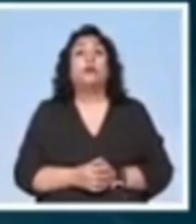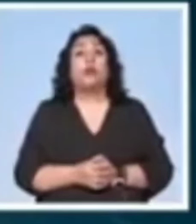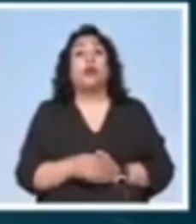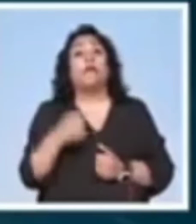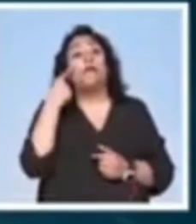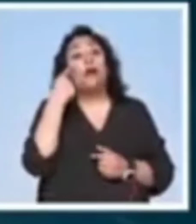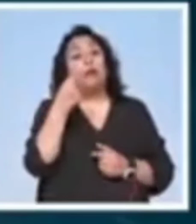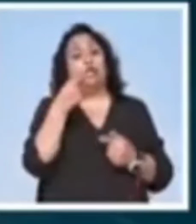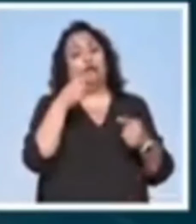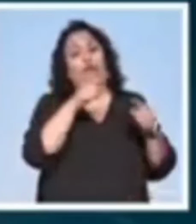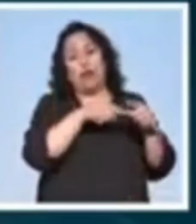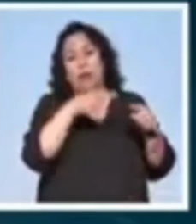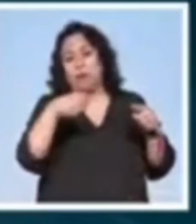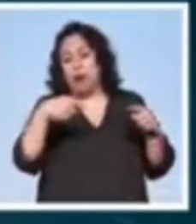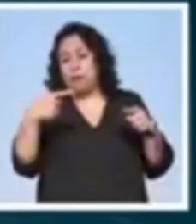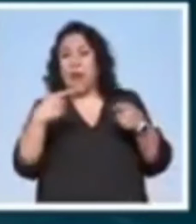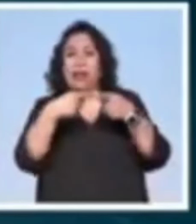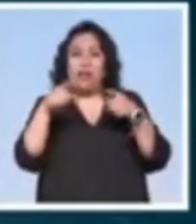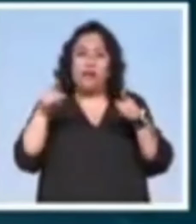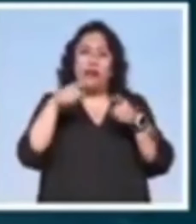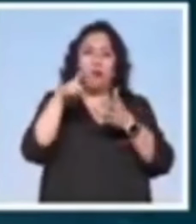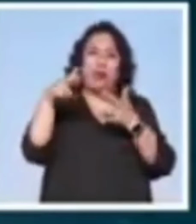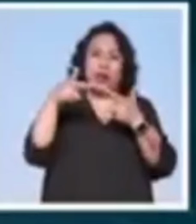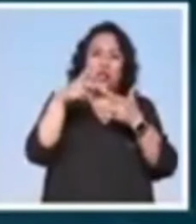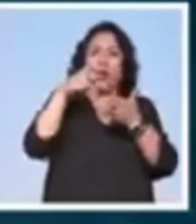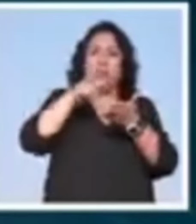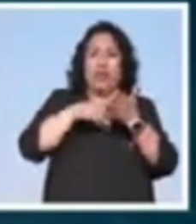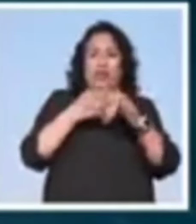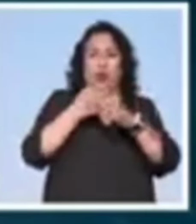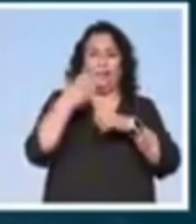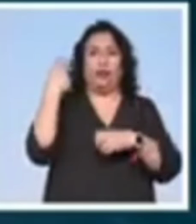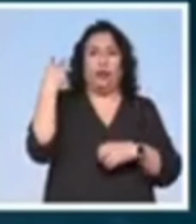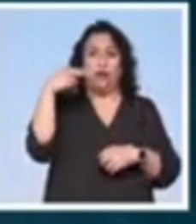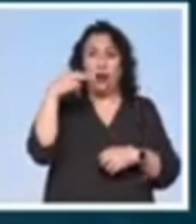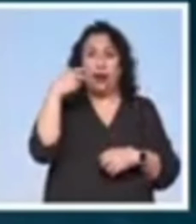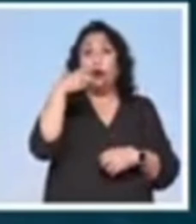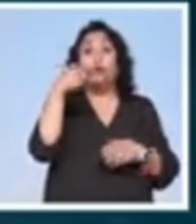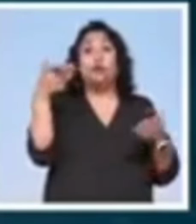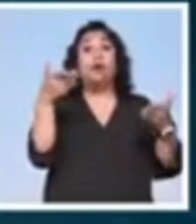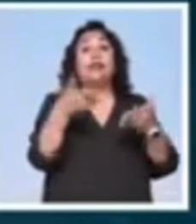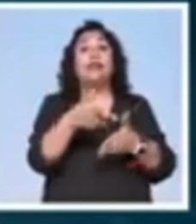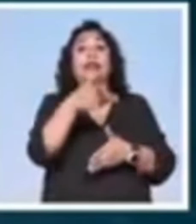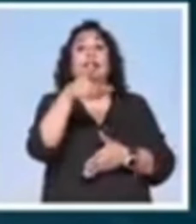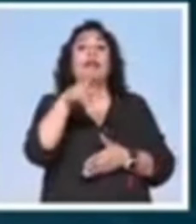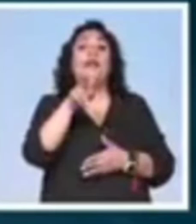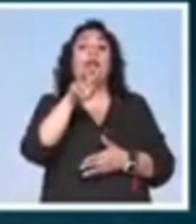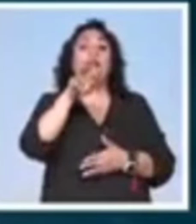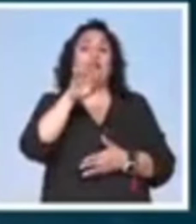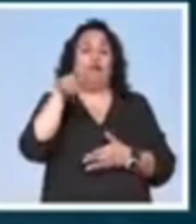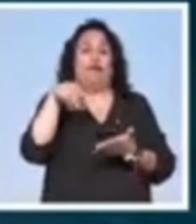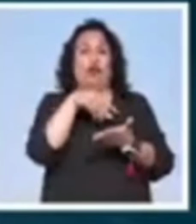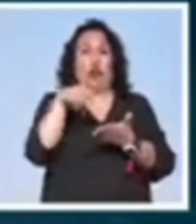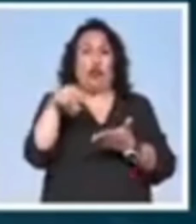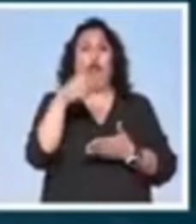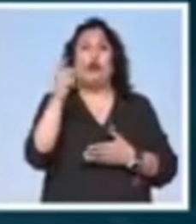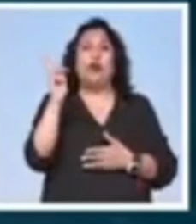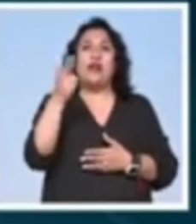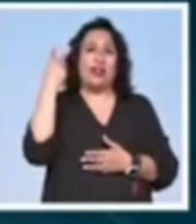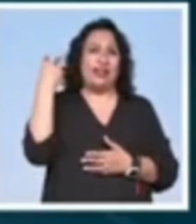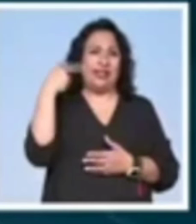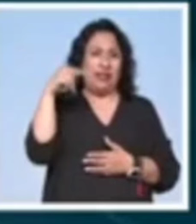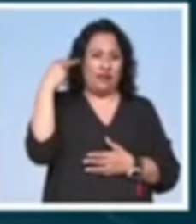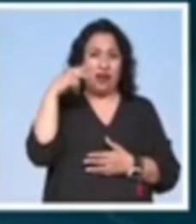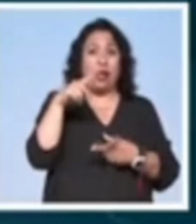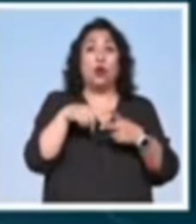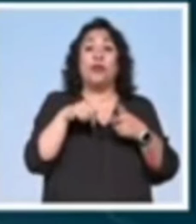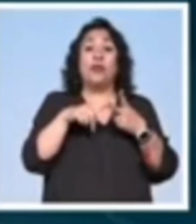Un recorrido etnográfico por las diferentes regiones que integran el estado de Veracruz es lo que presentarán el Ballet Folclórico de la Universidad Veracruzana